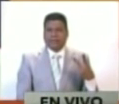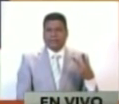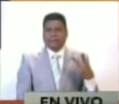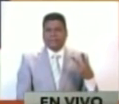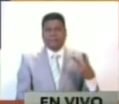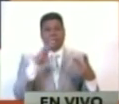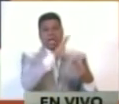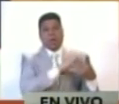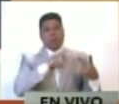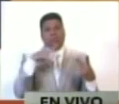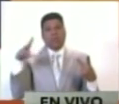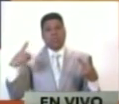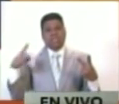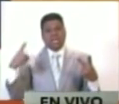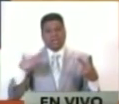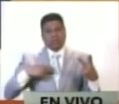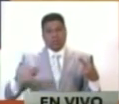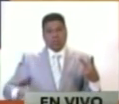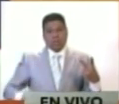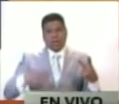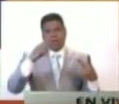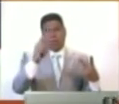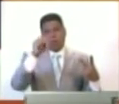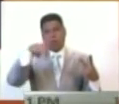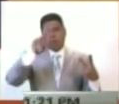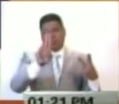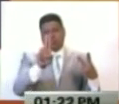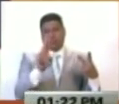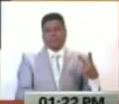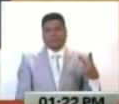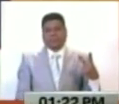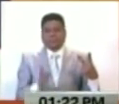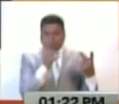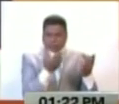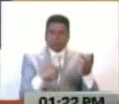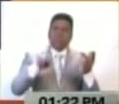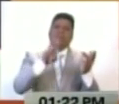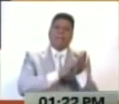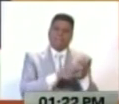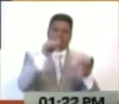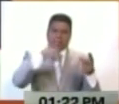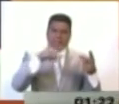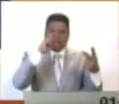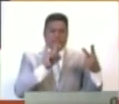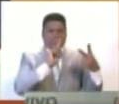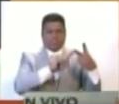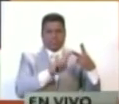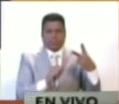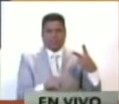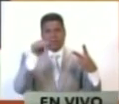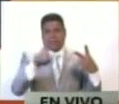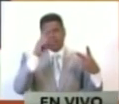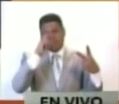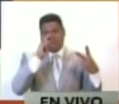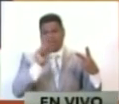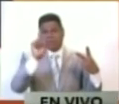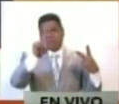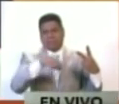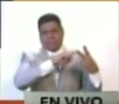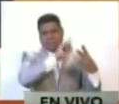Consejo de Derechos Humanos de las Naciones Unidas, que fuimos reelectos este año. Este año también fuimos electos para